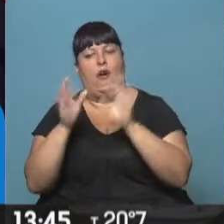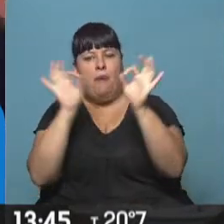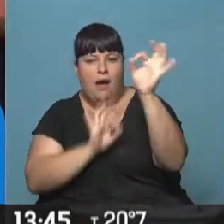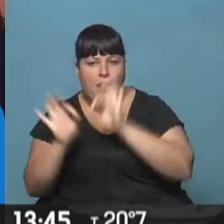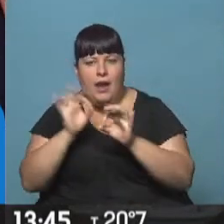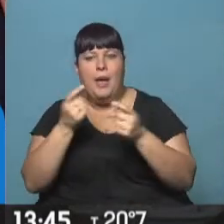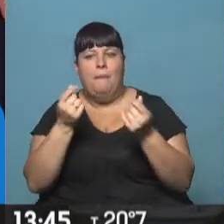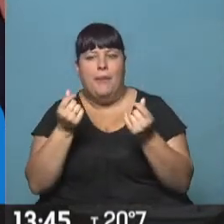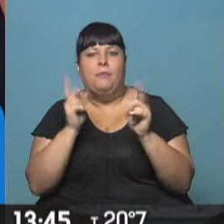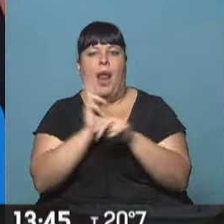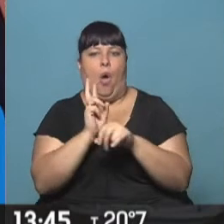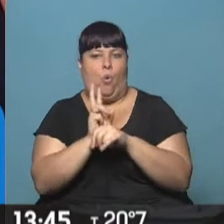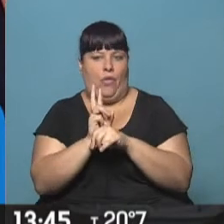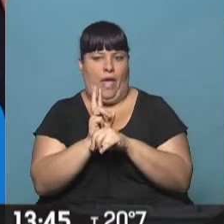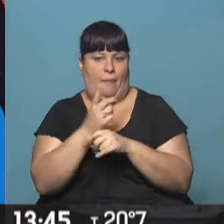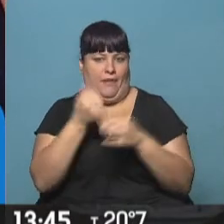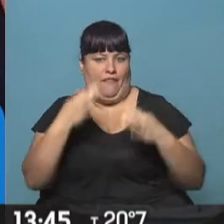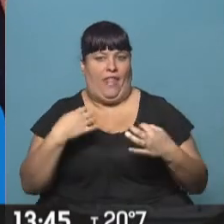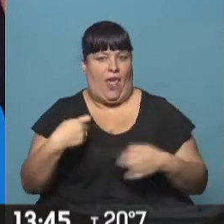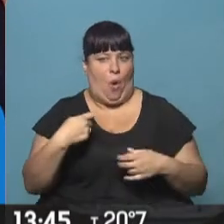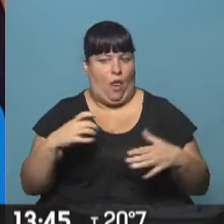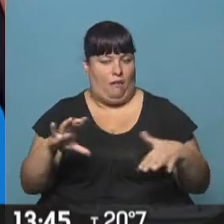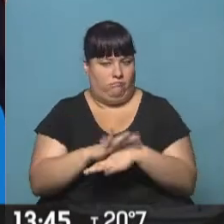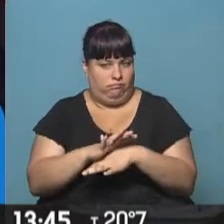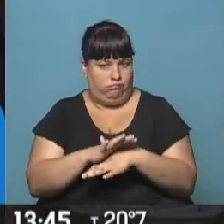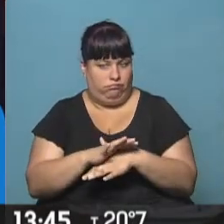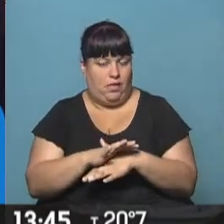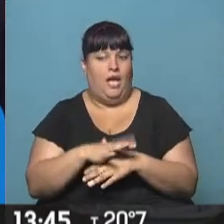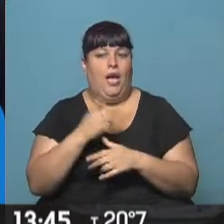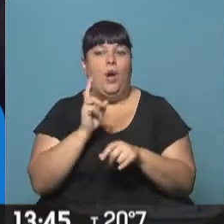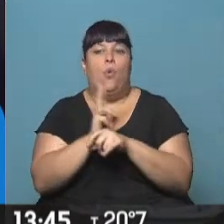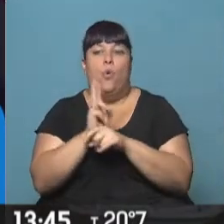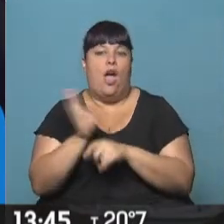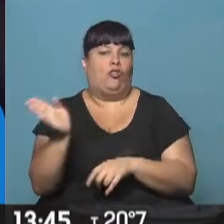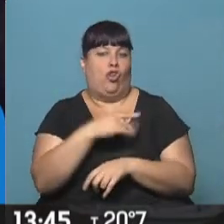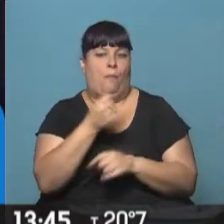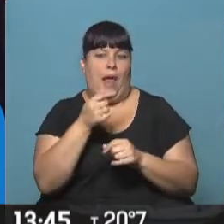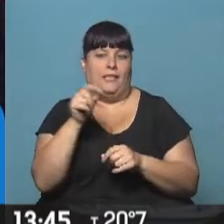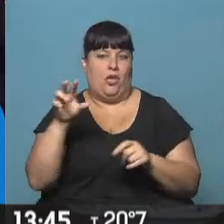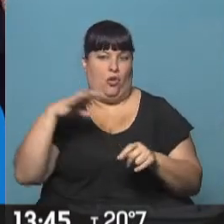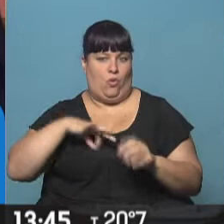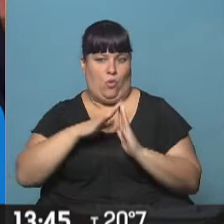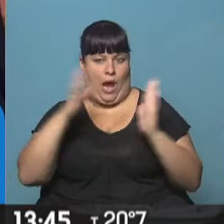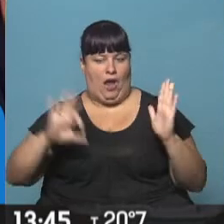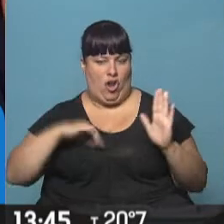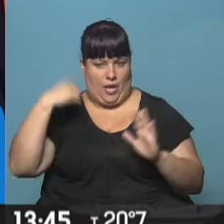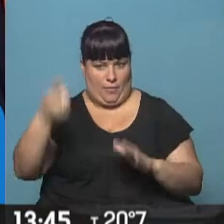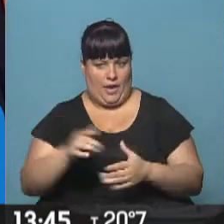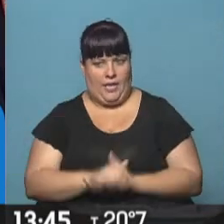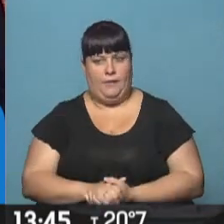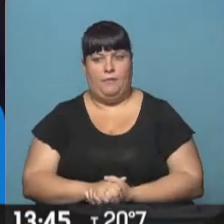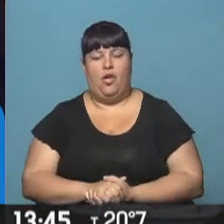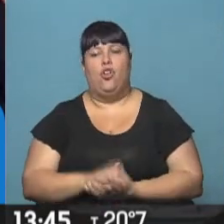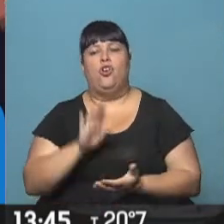el índice de precios para preservar el valor real de las jubilaciones, que van a preservar todo su valor adquisitivo durante el año próximo.